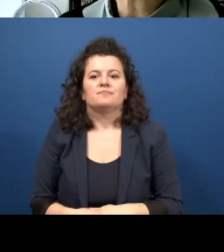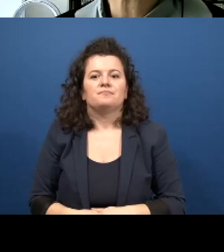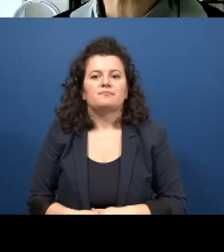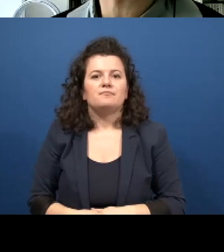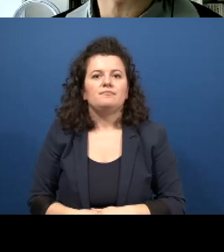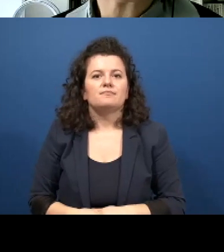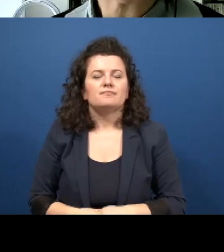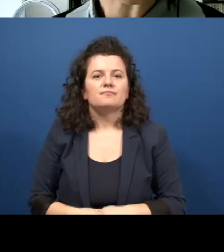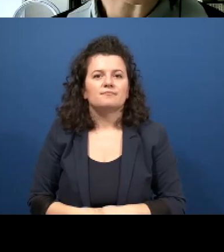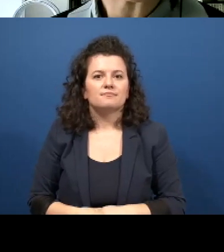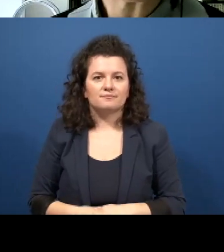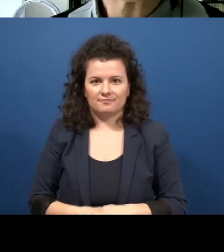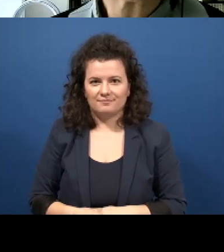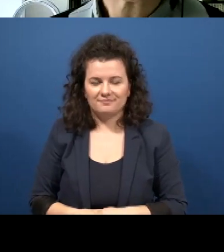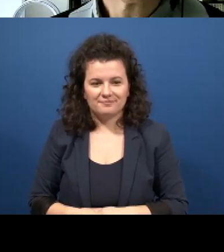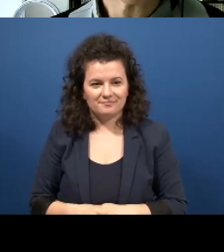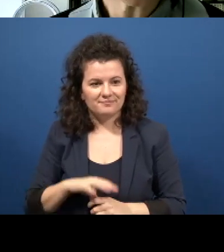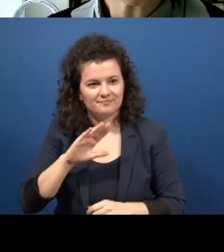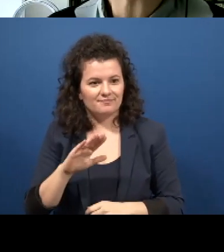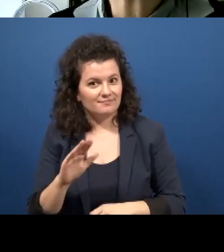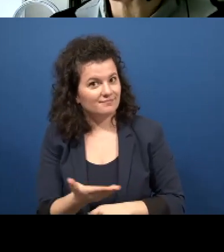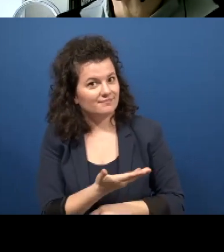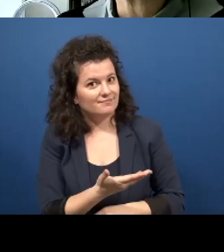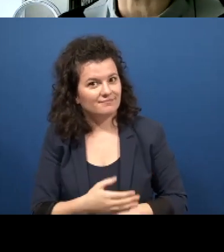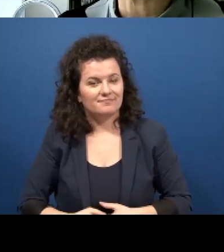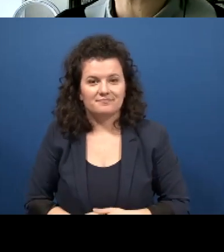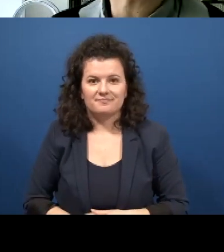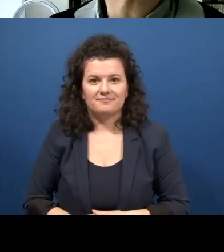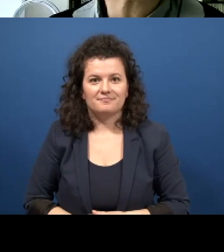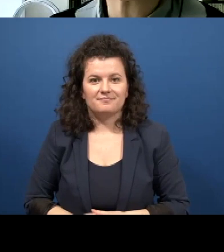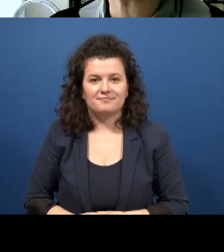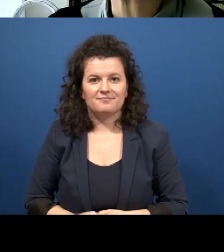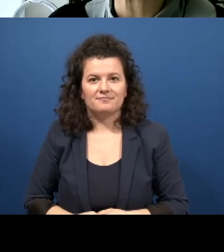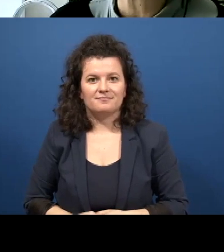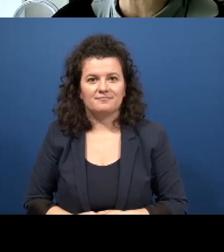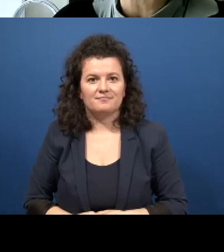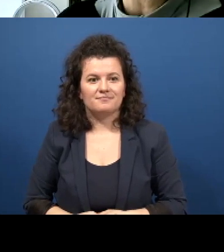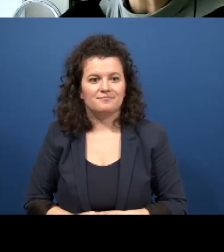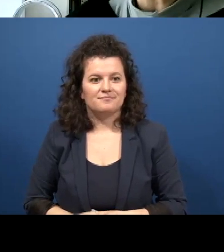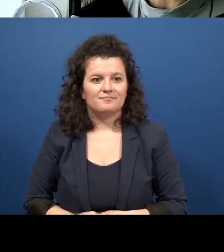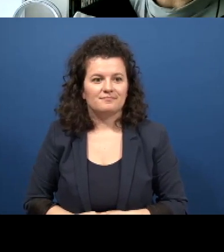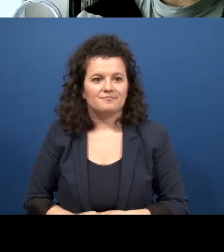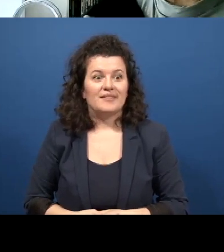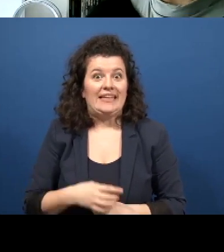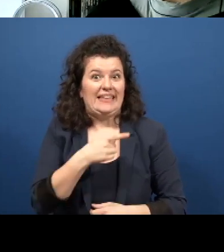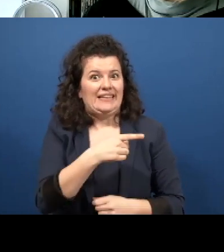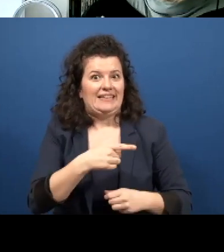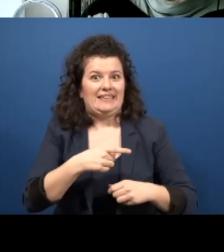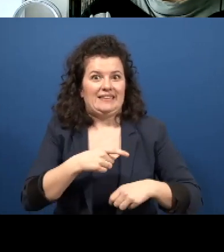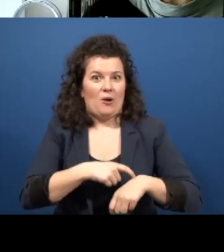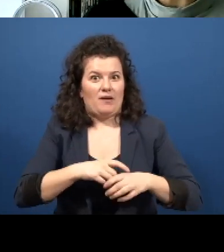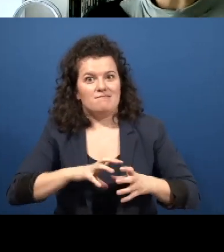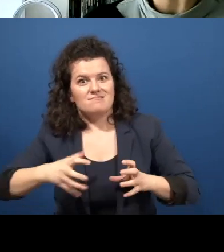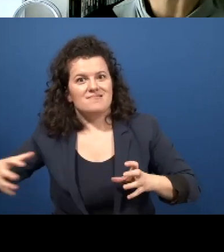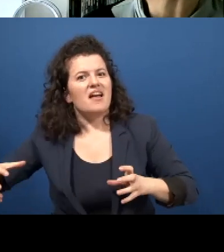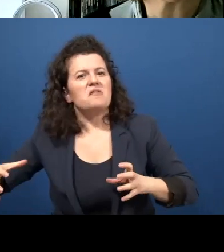la demanda y es por esto que hacemos lo que hacemos. Y bueno, yo no voy a hablar mucho de